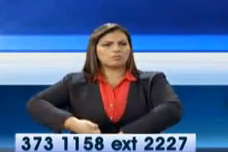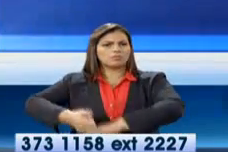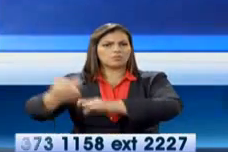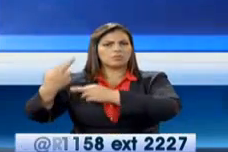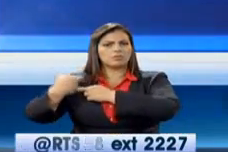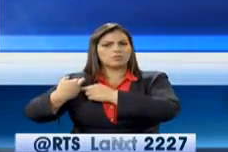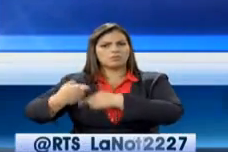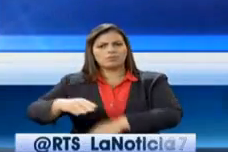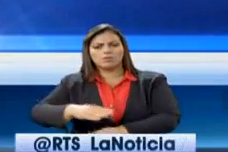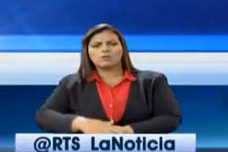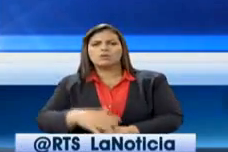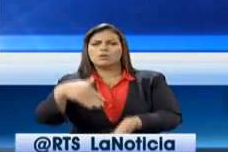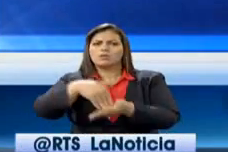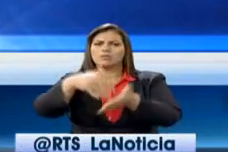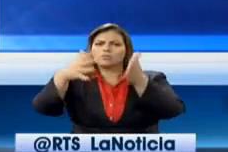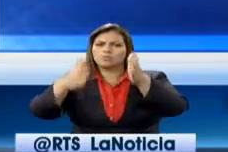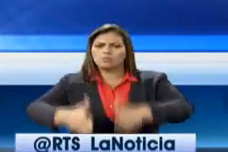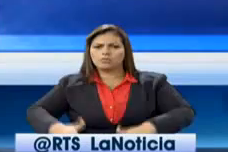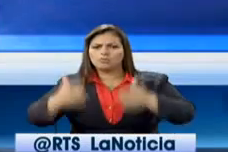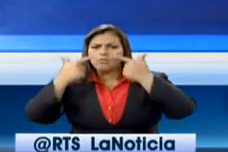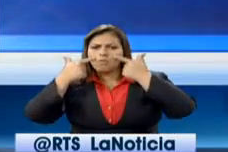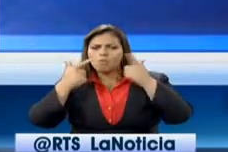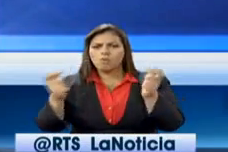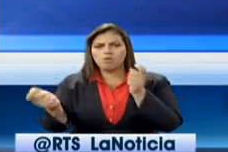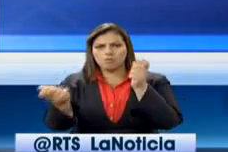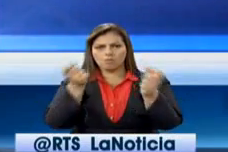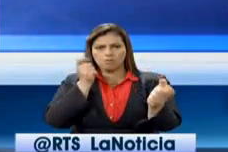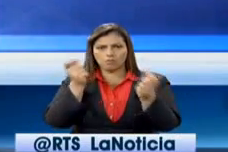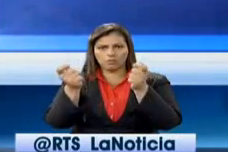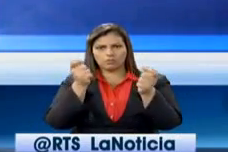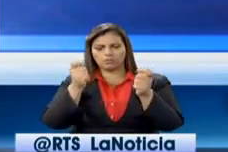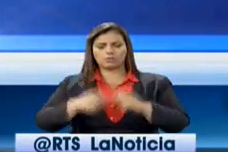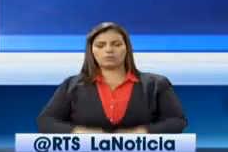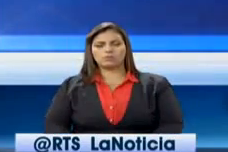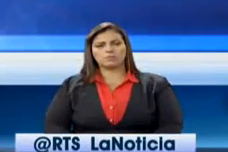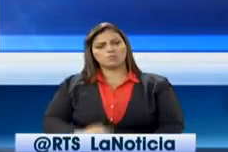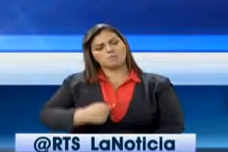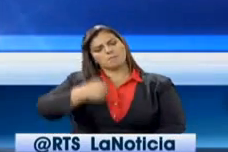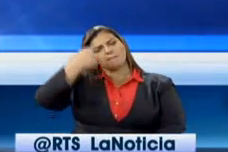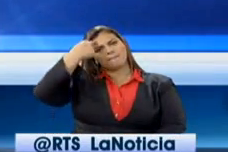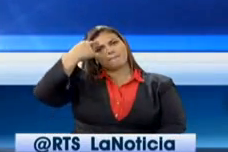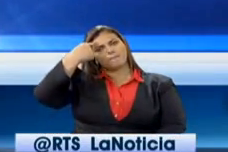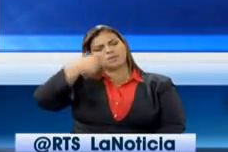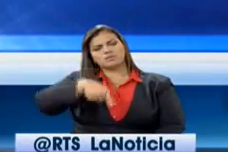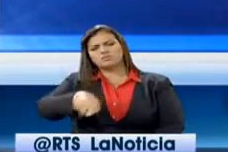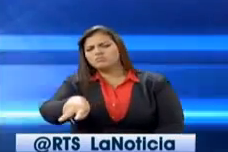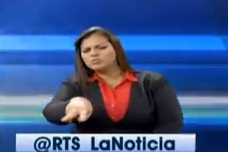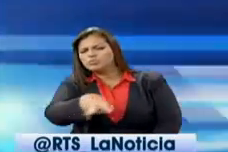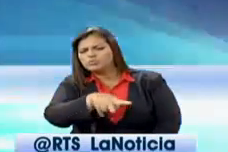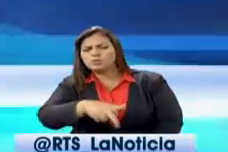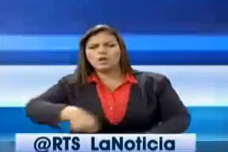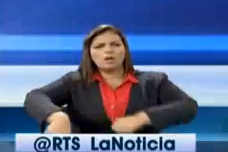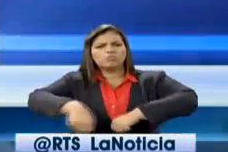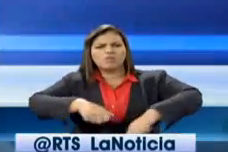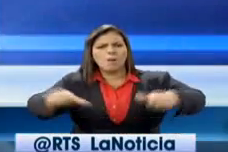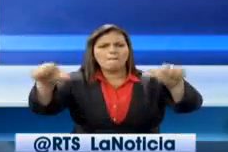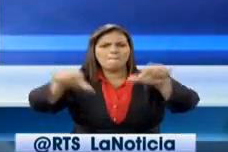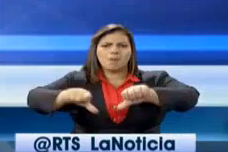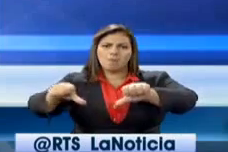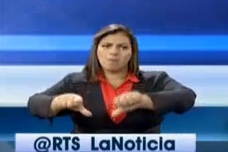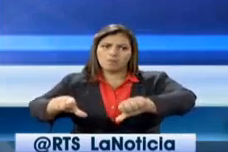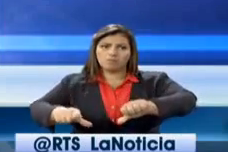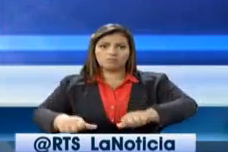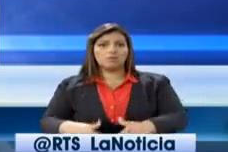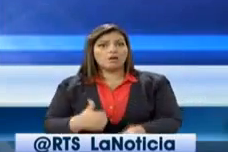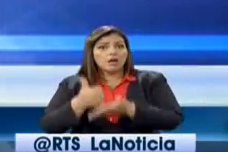su uniforme. Siguen siendo estudiantes. O sea, yo creo que estos actos pues no llevan a nada bueno, no van